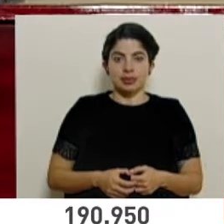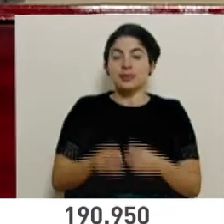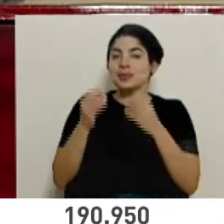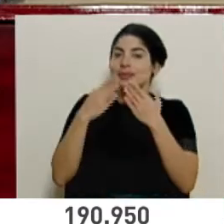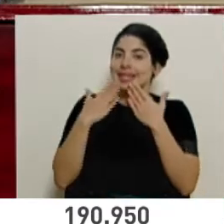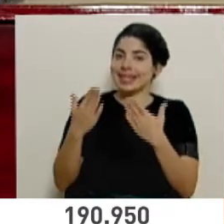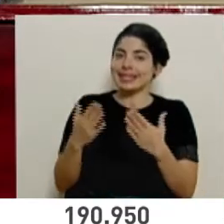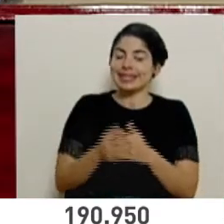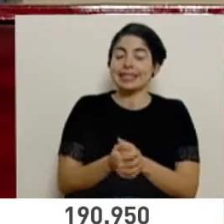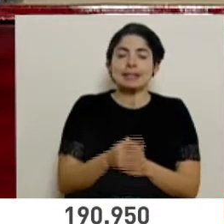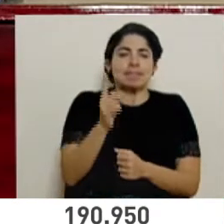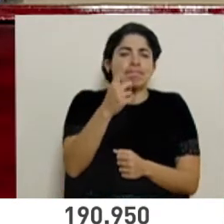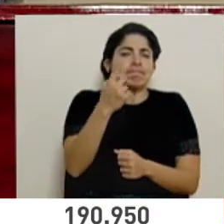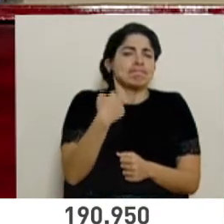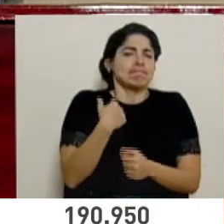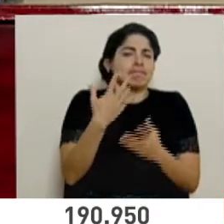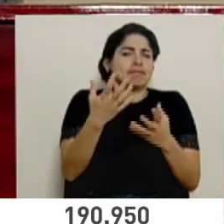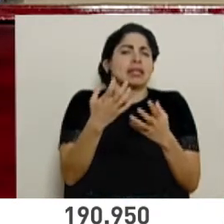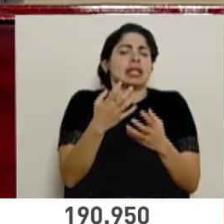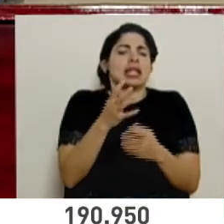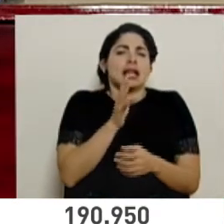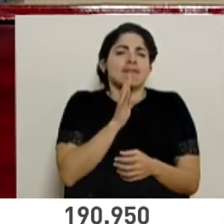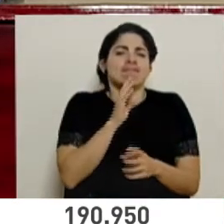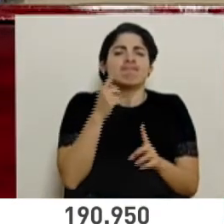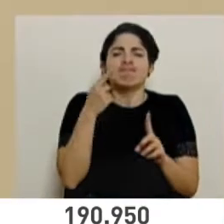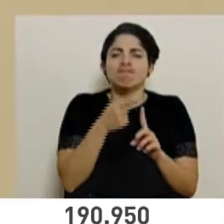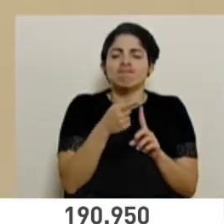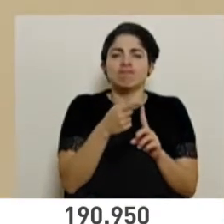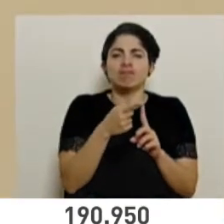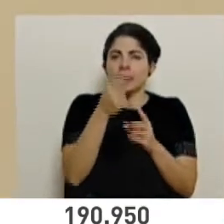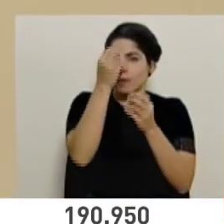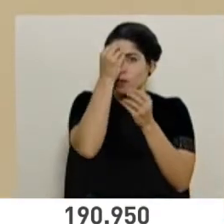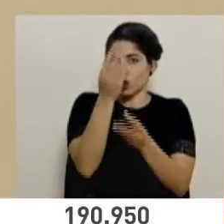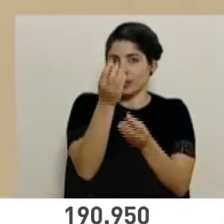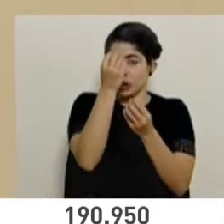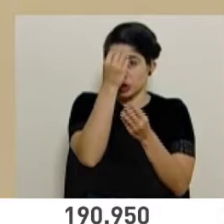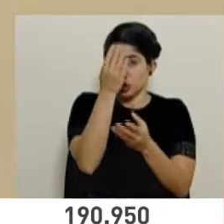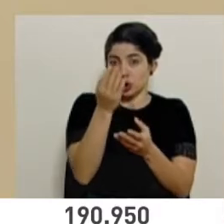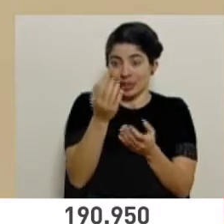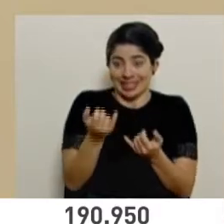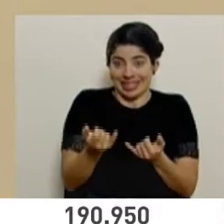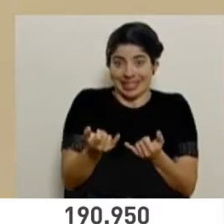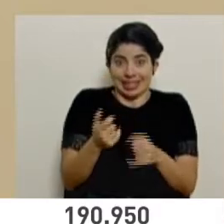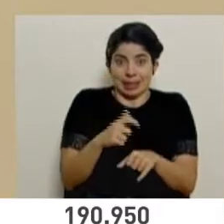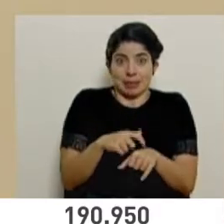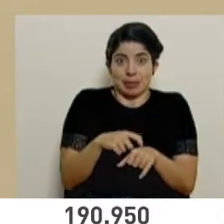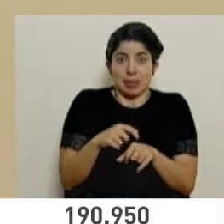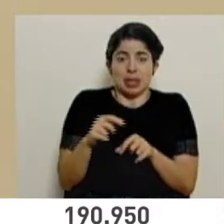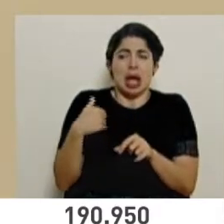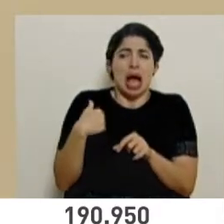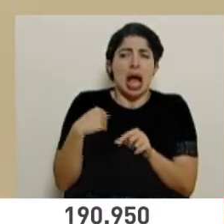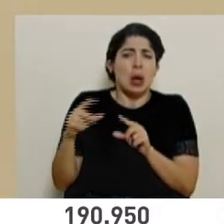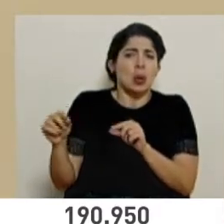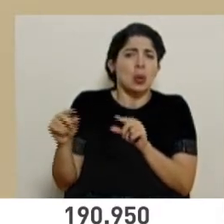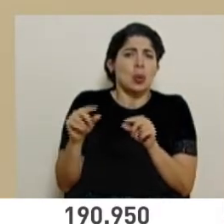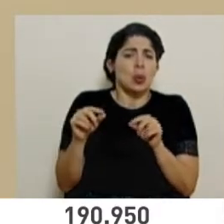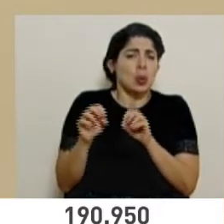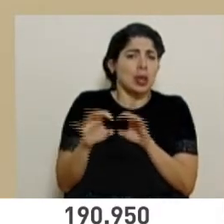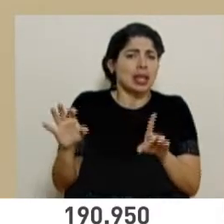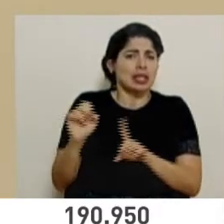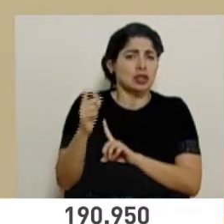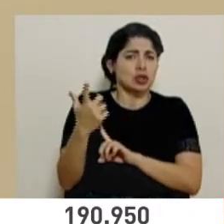Muchísimas gracias. Nada más quería referirme a información que en este momento está circulando en redes